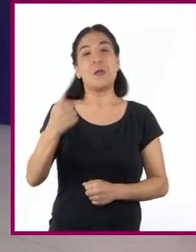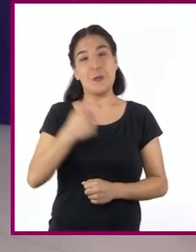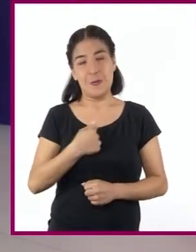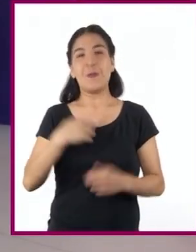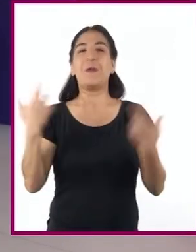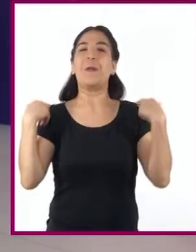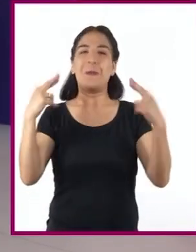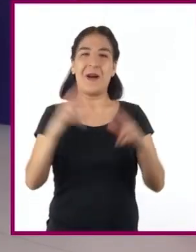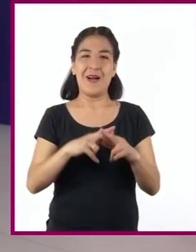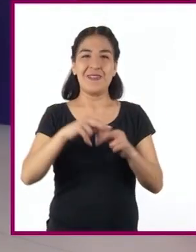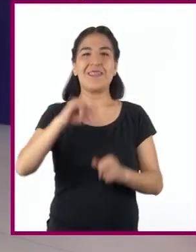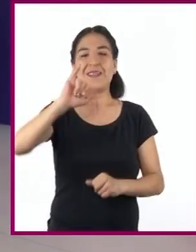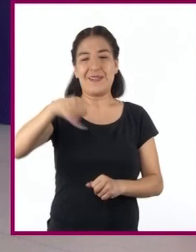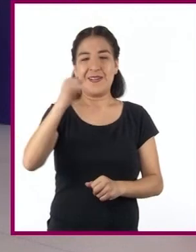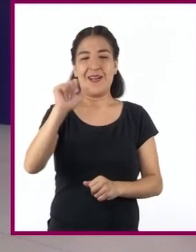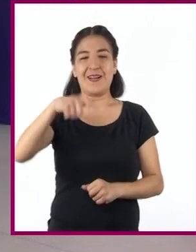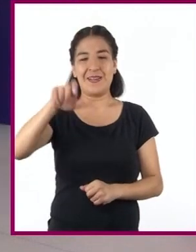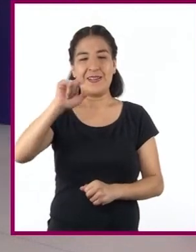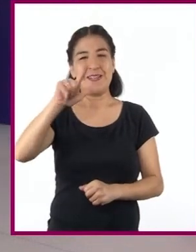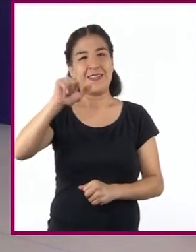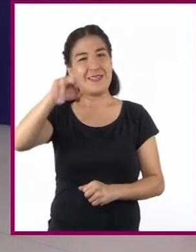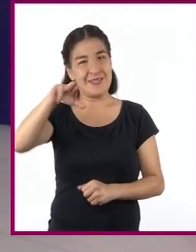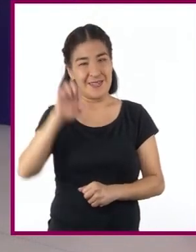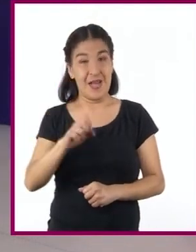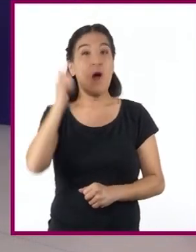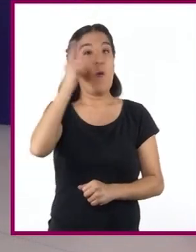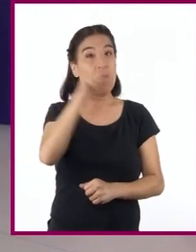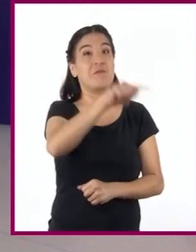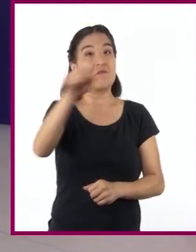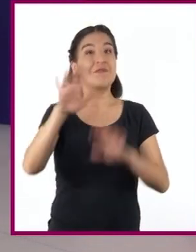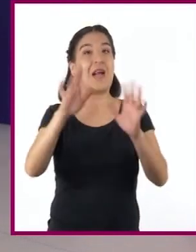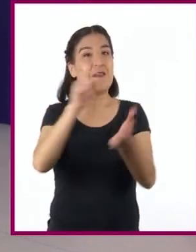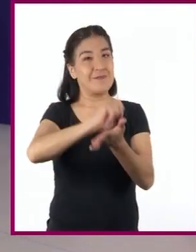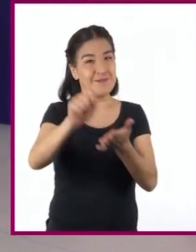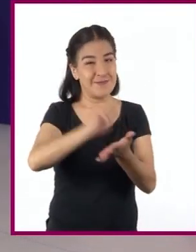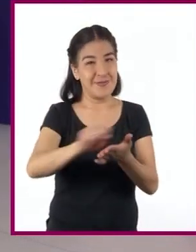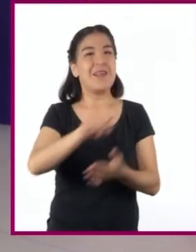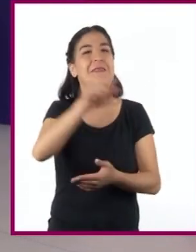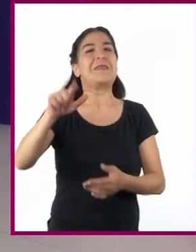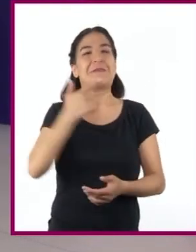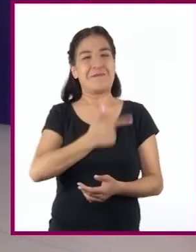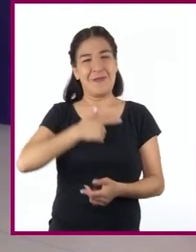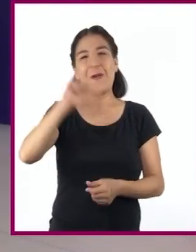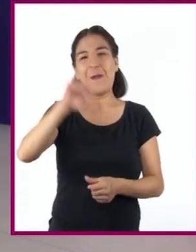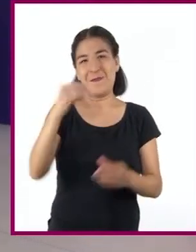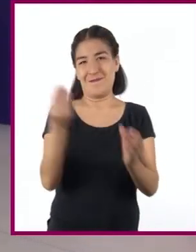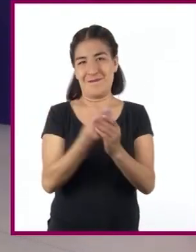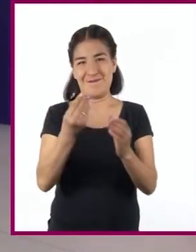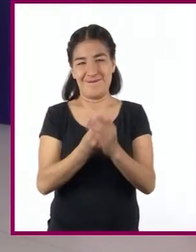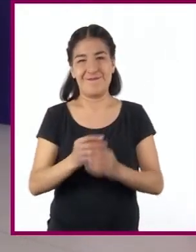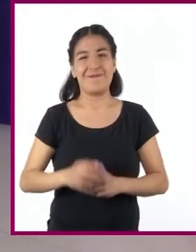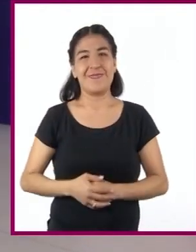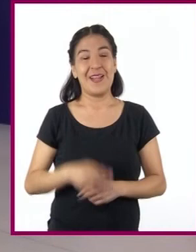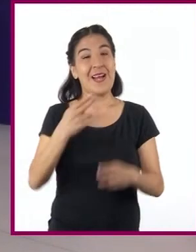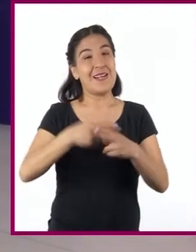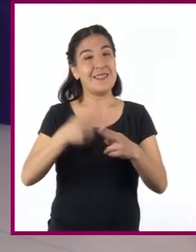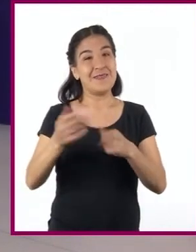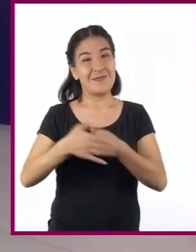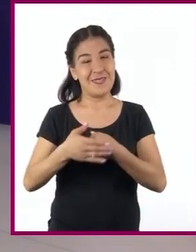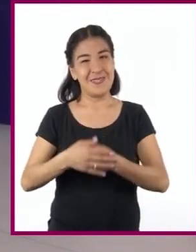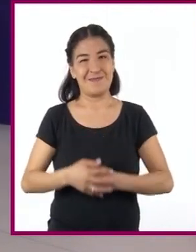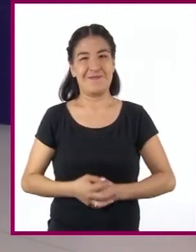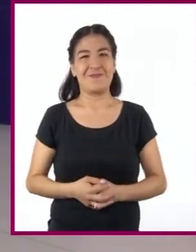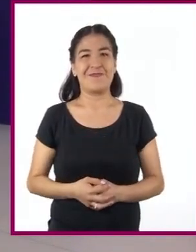la profesora Jacqueline Carlón. Espero hayan tomado nota y les haya gustado la sesión. ¡Hasta la